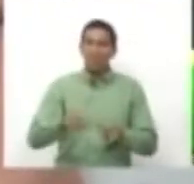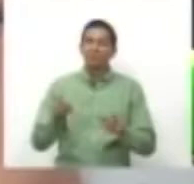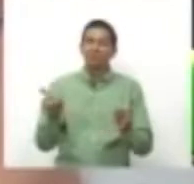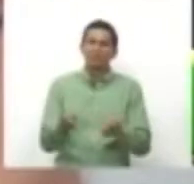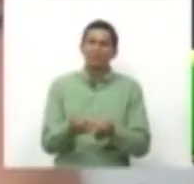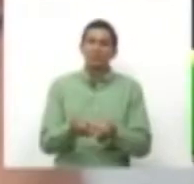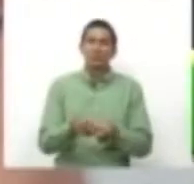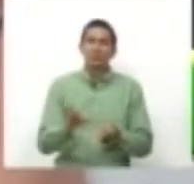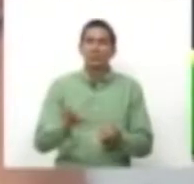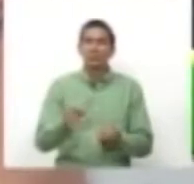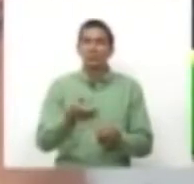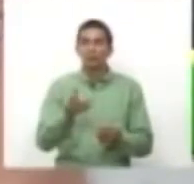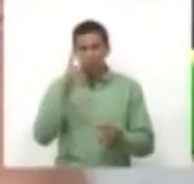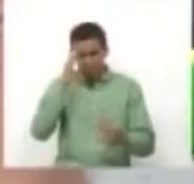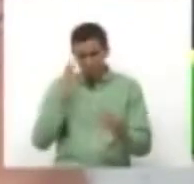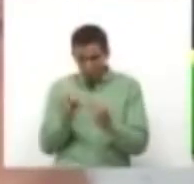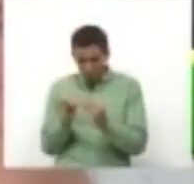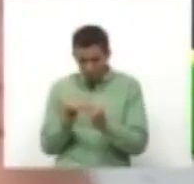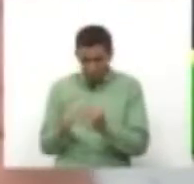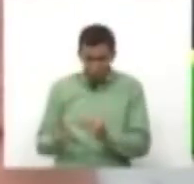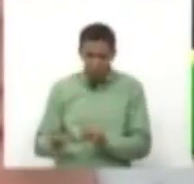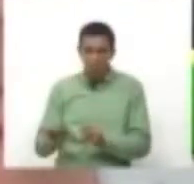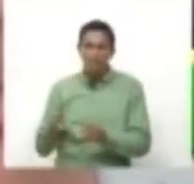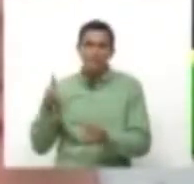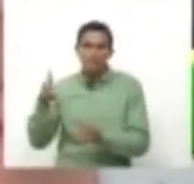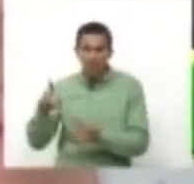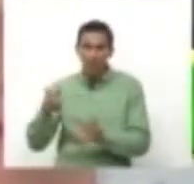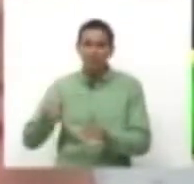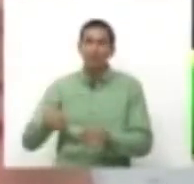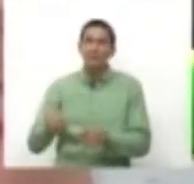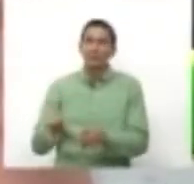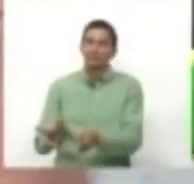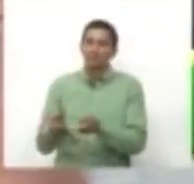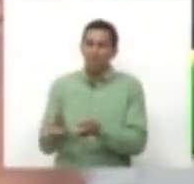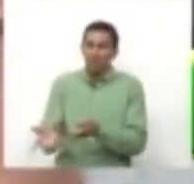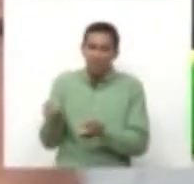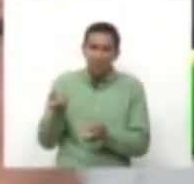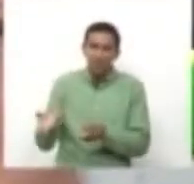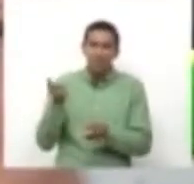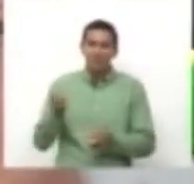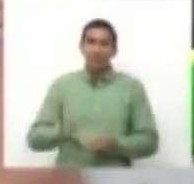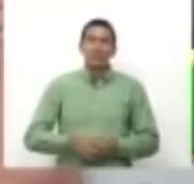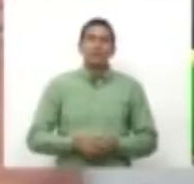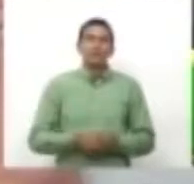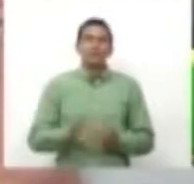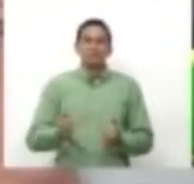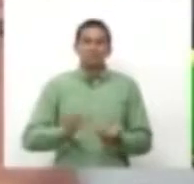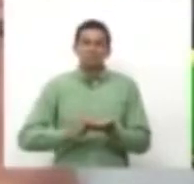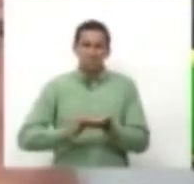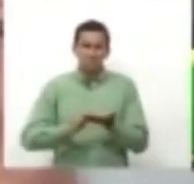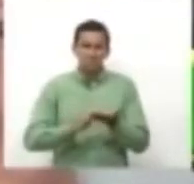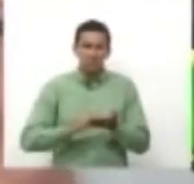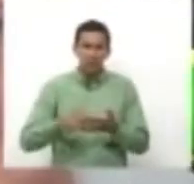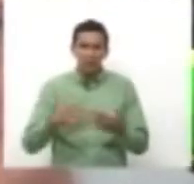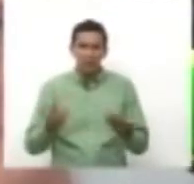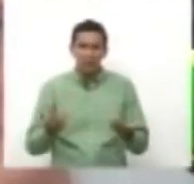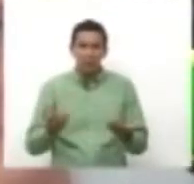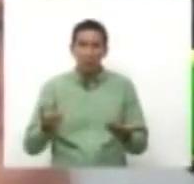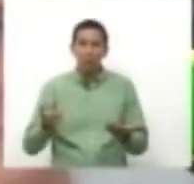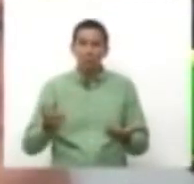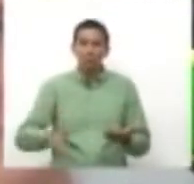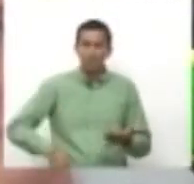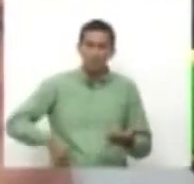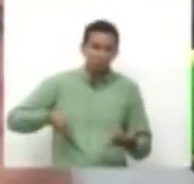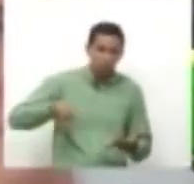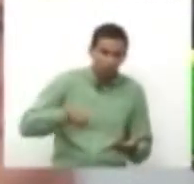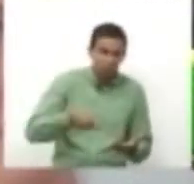y extorsión. Tenían la modalidad que utilizaban más bien, era mediante la utilización de armas blancas, intimidaban